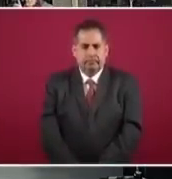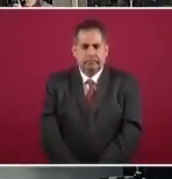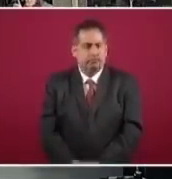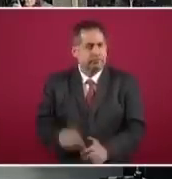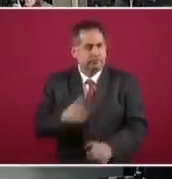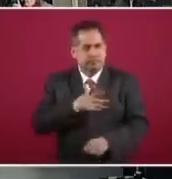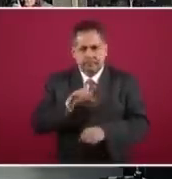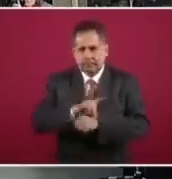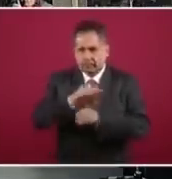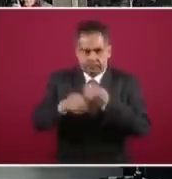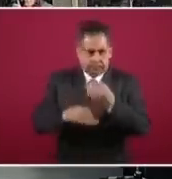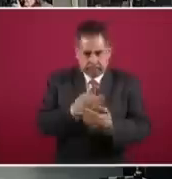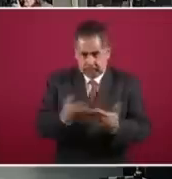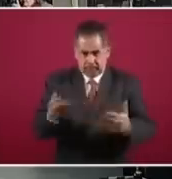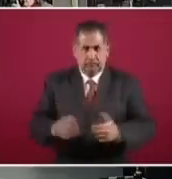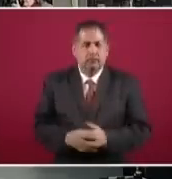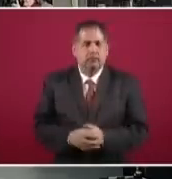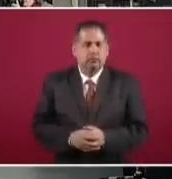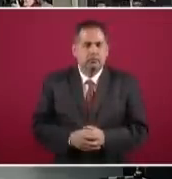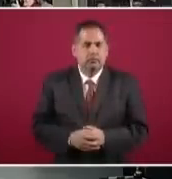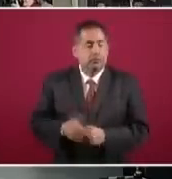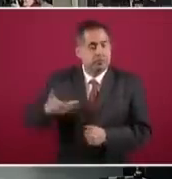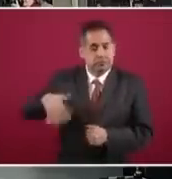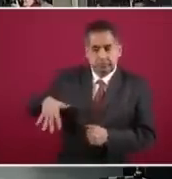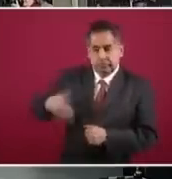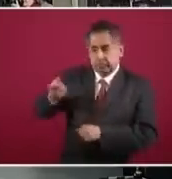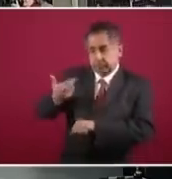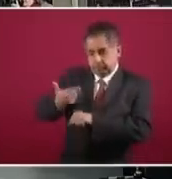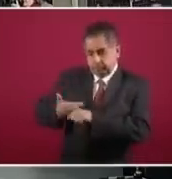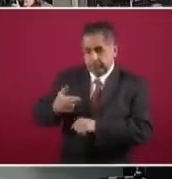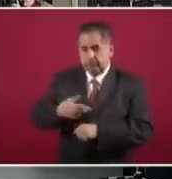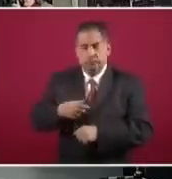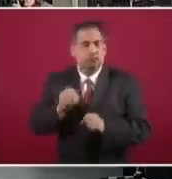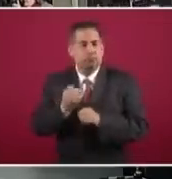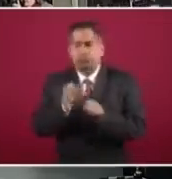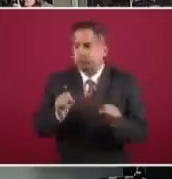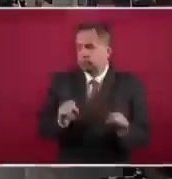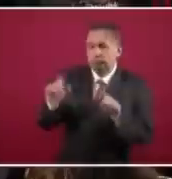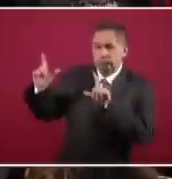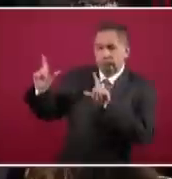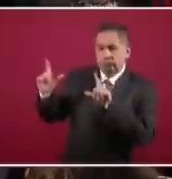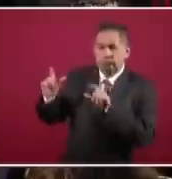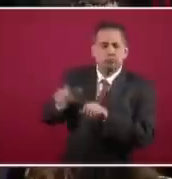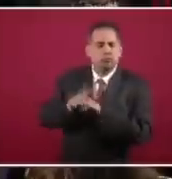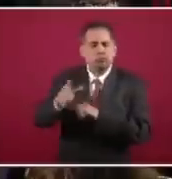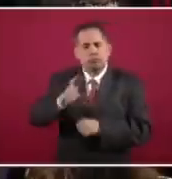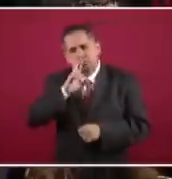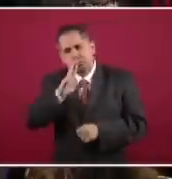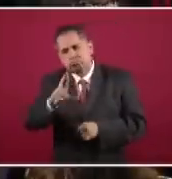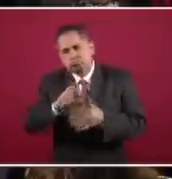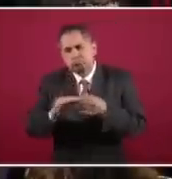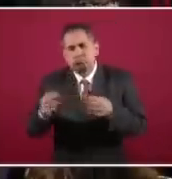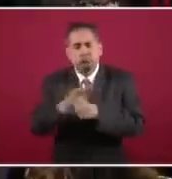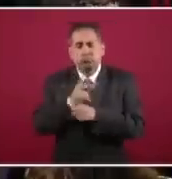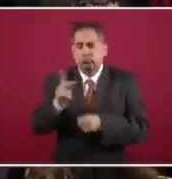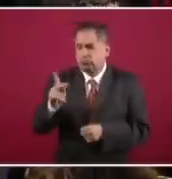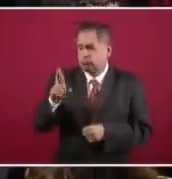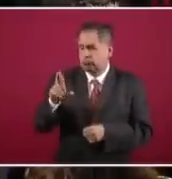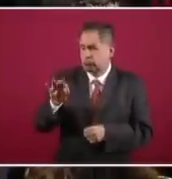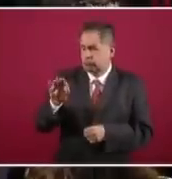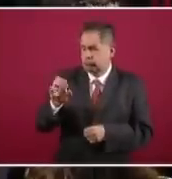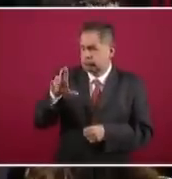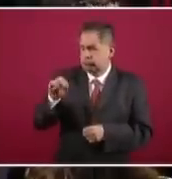Buenos días a todos. Como ya lo dijo la secretaria, vamos a presentar los principales resultados del operativo Profeco Buen